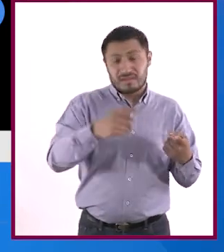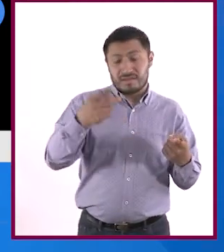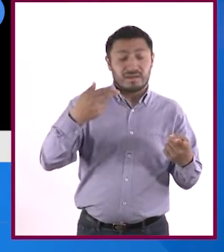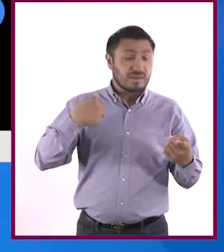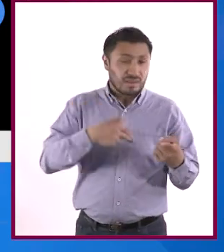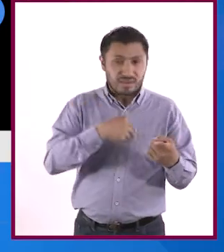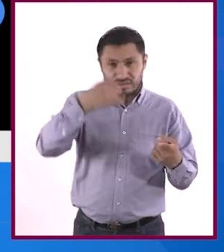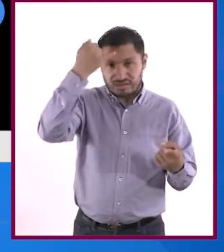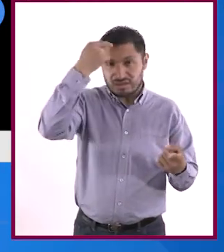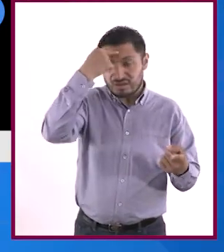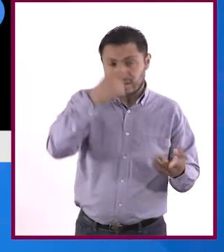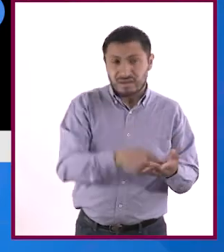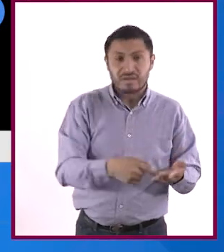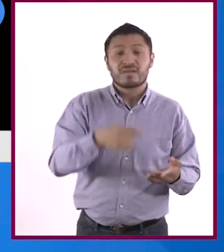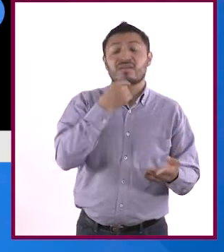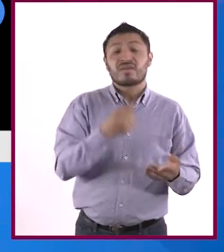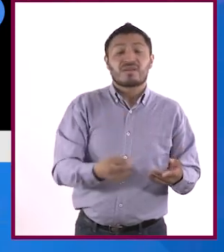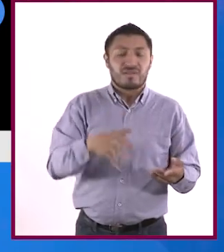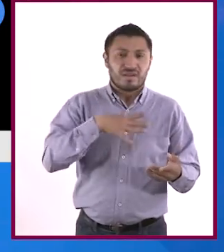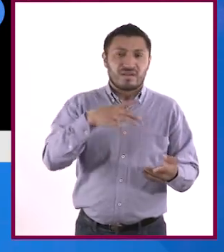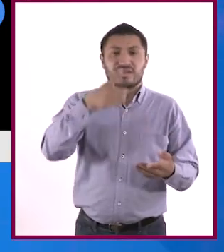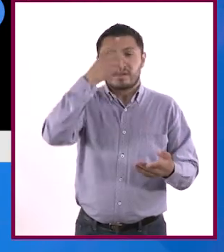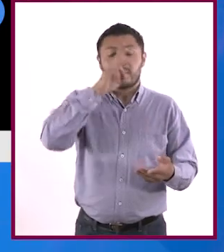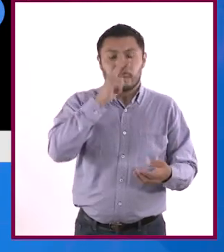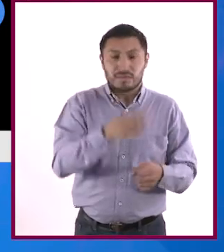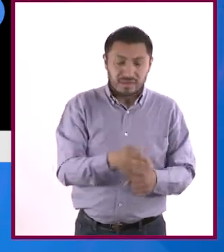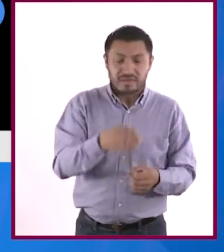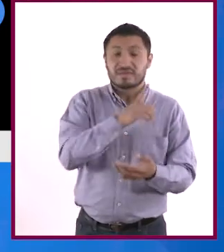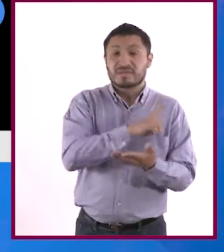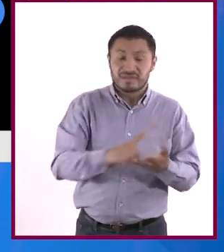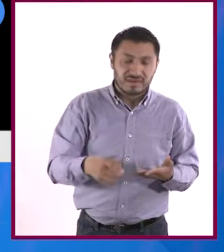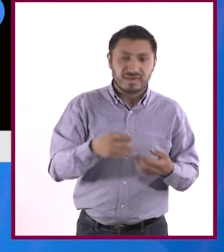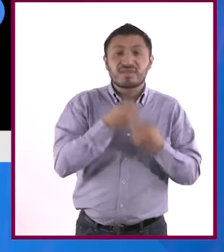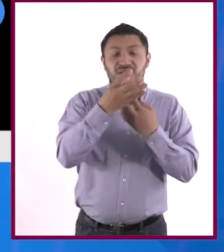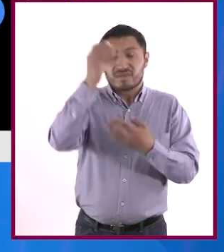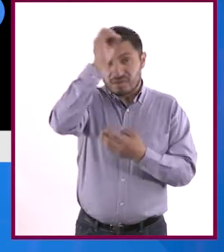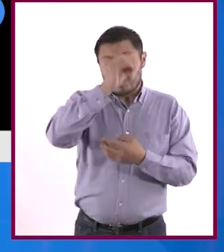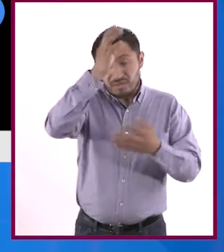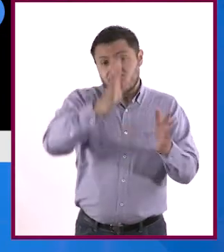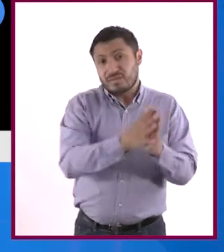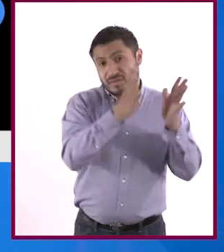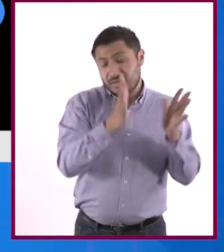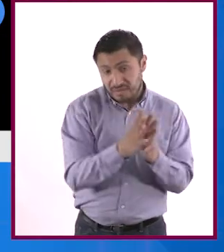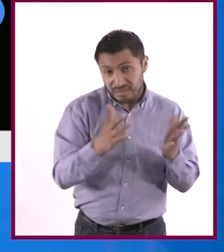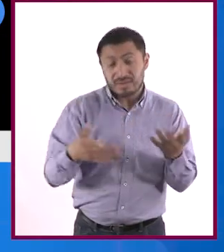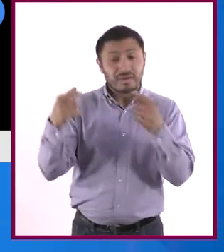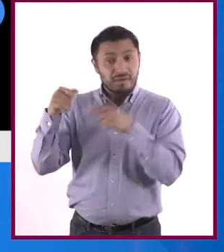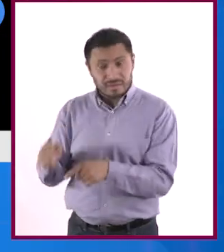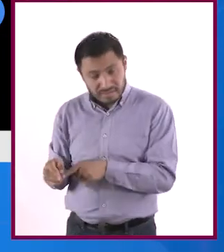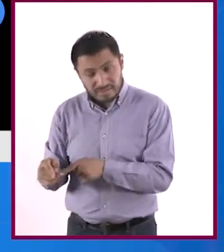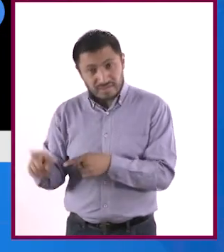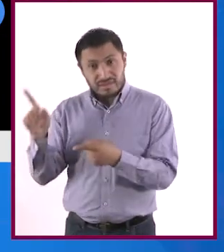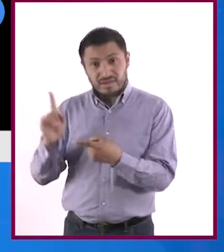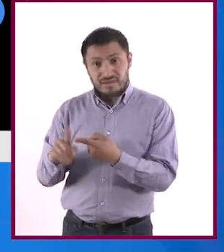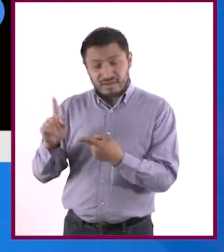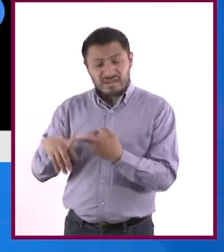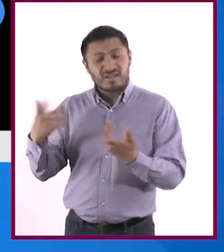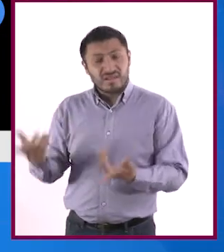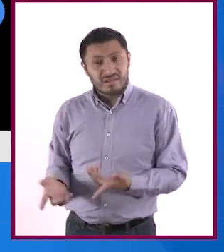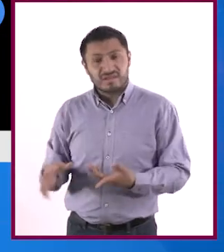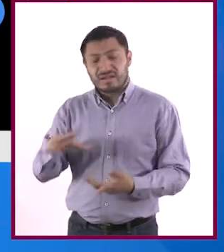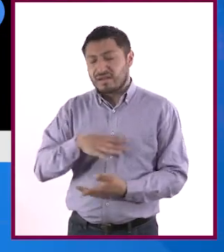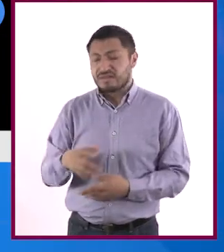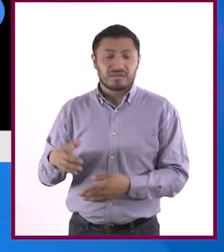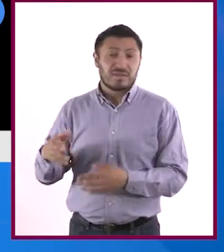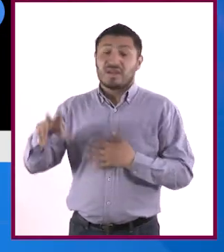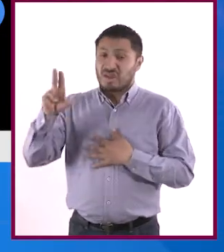consideramos que niñas y niños son titulares de derechos, tienen derecho a expresar su opinión y a participar, y quienes sostienen una visión tradicional que